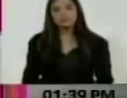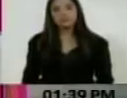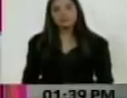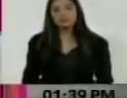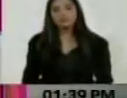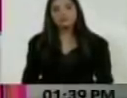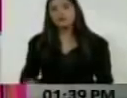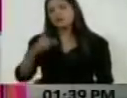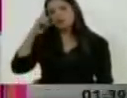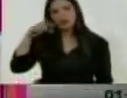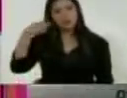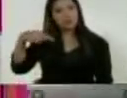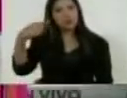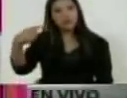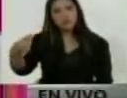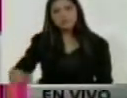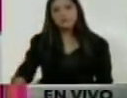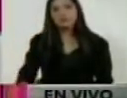del día a día.